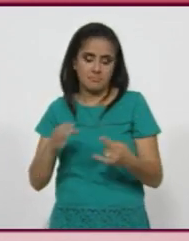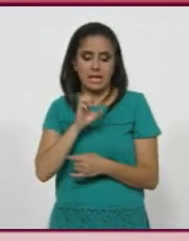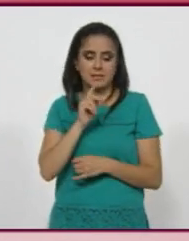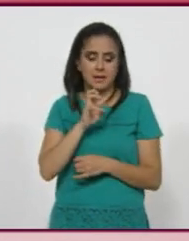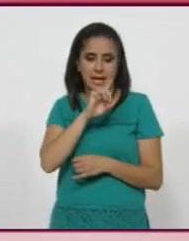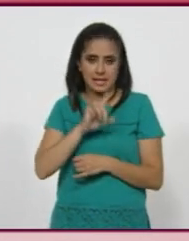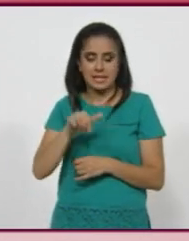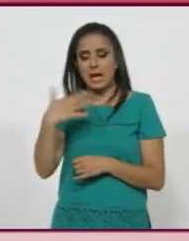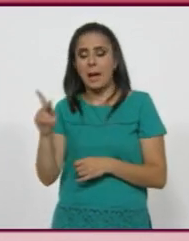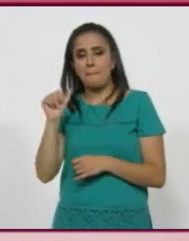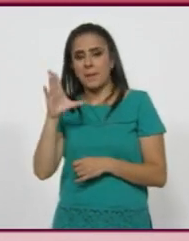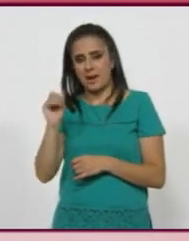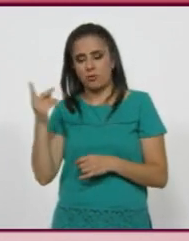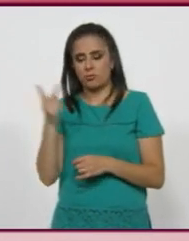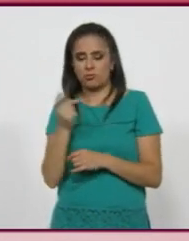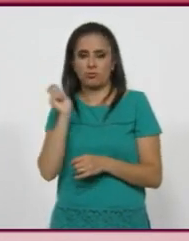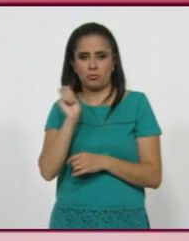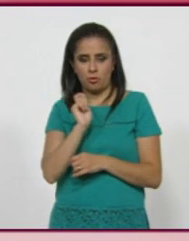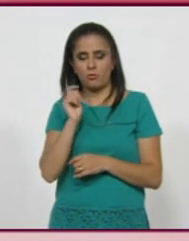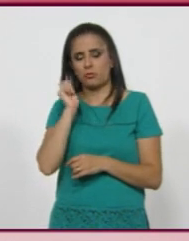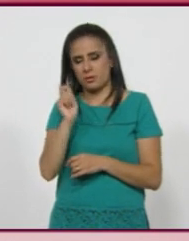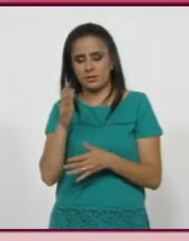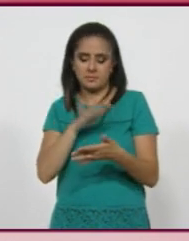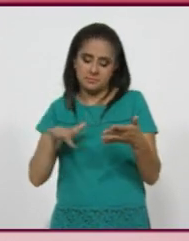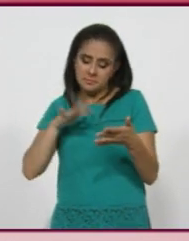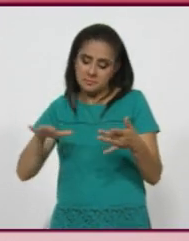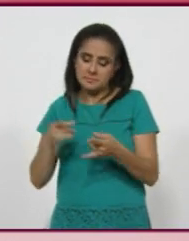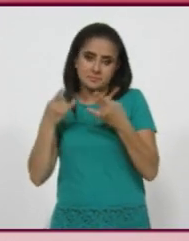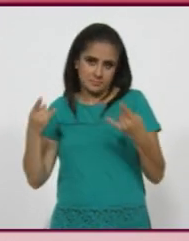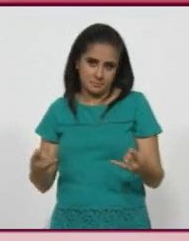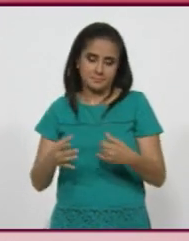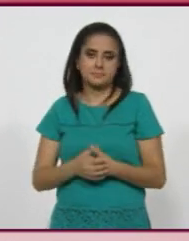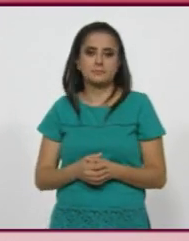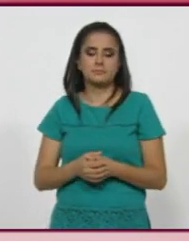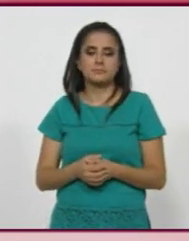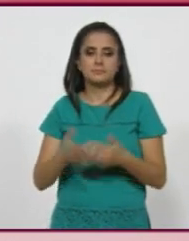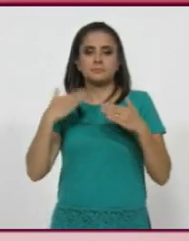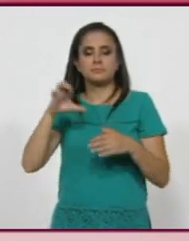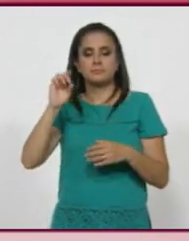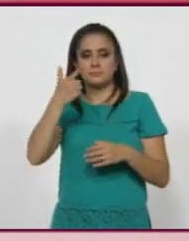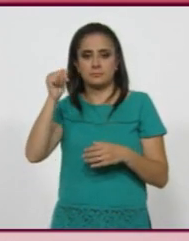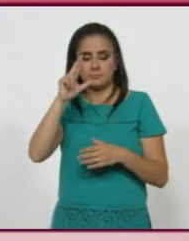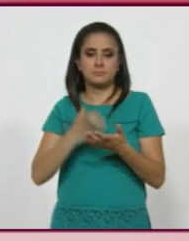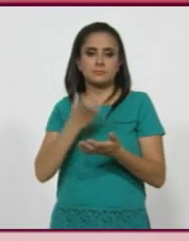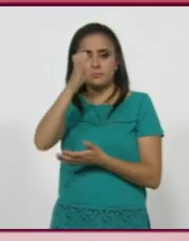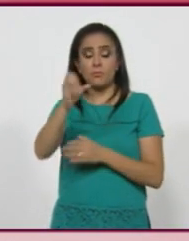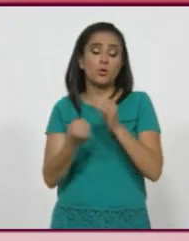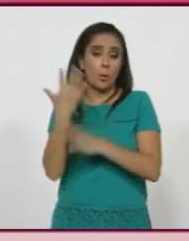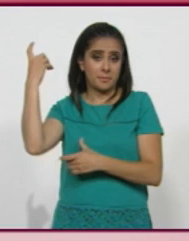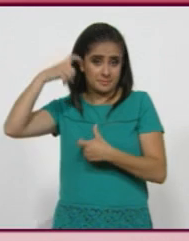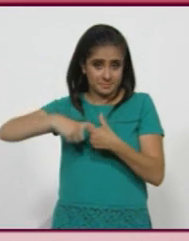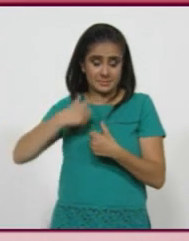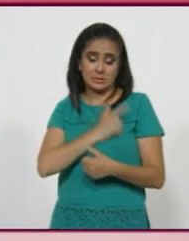Esperanza Iris y Paco, que ya habrán descubierto bastantes aristas de esta relación. Edgar López, otro lector nuevo, es lo que